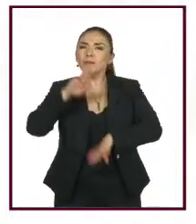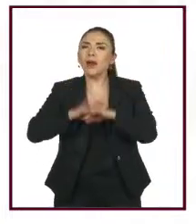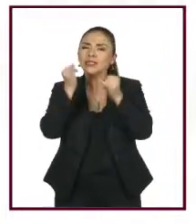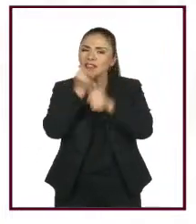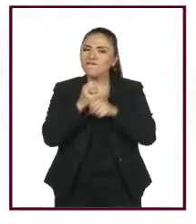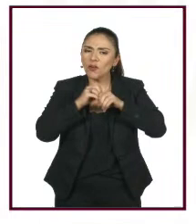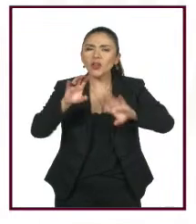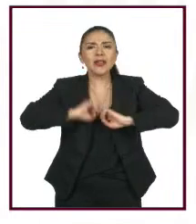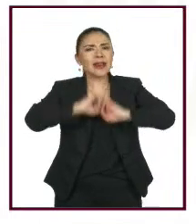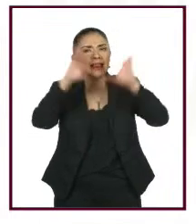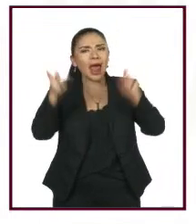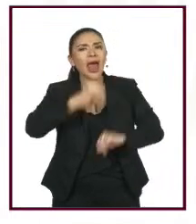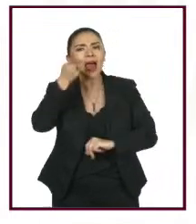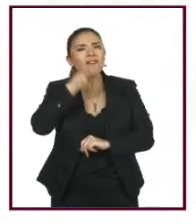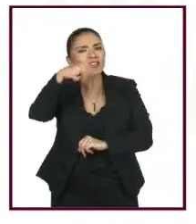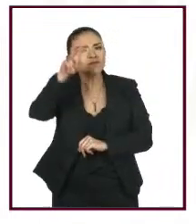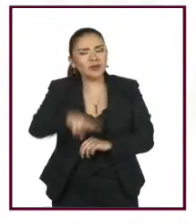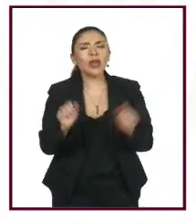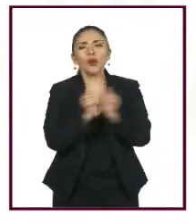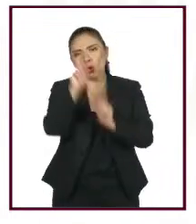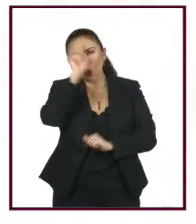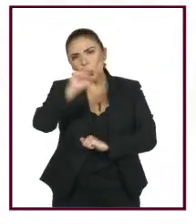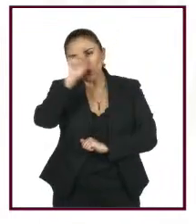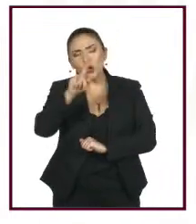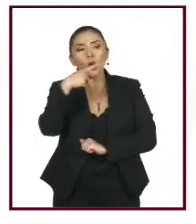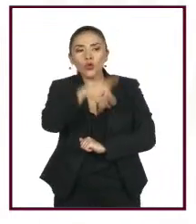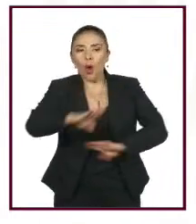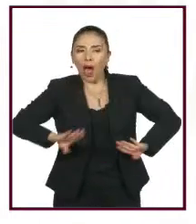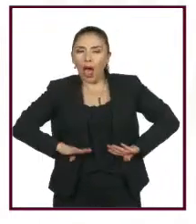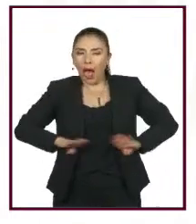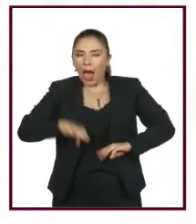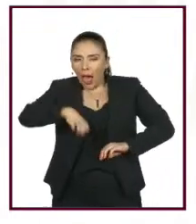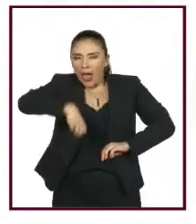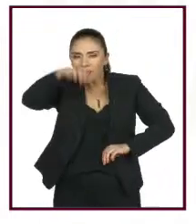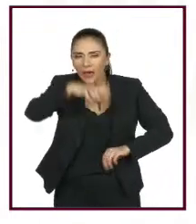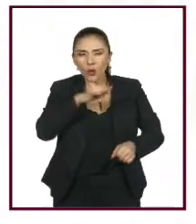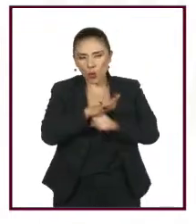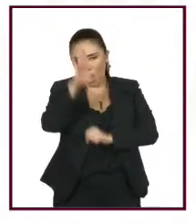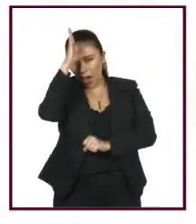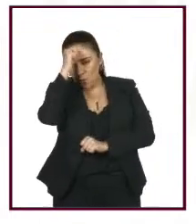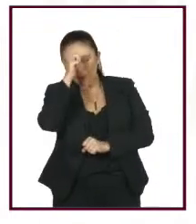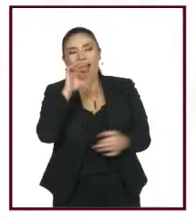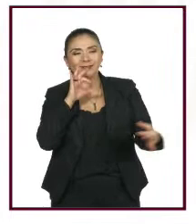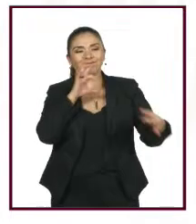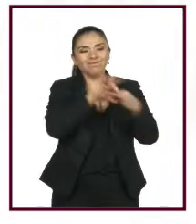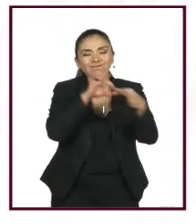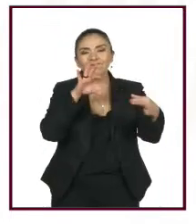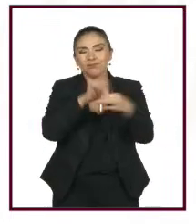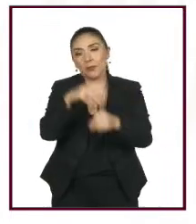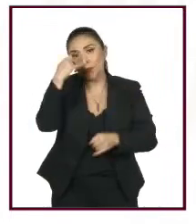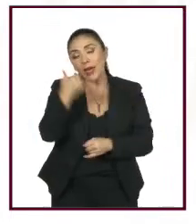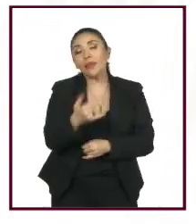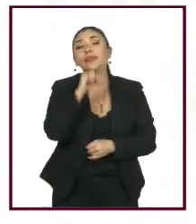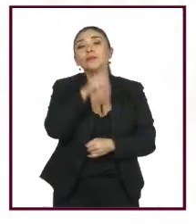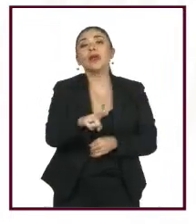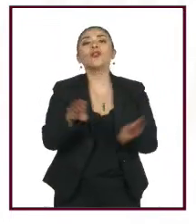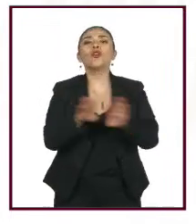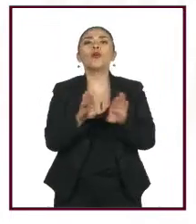realista, objetiva, consejos prácticos de acuerdo a la edad de cada menor, y también que haya este